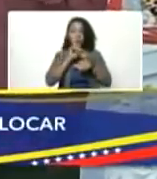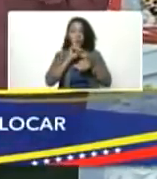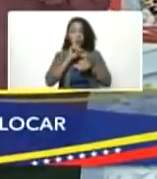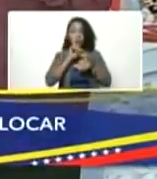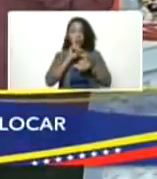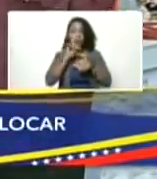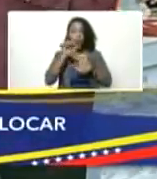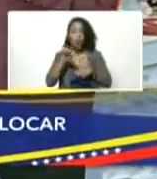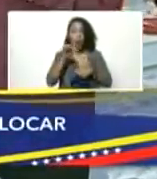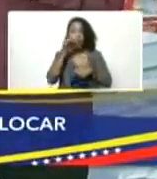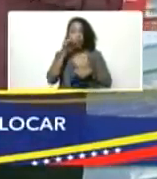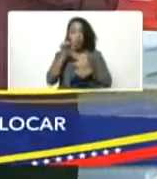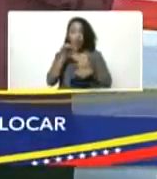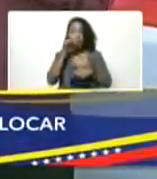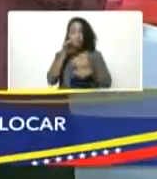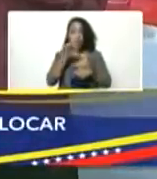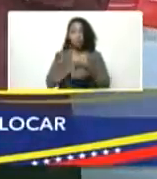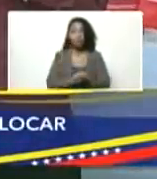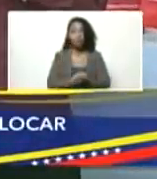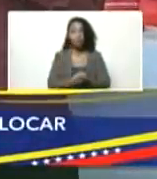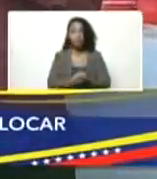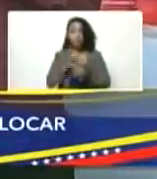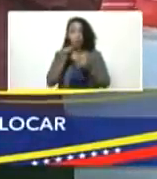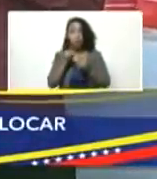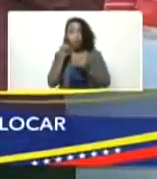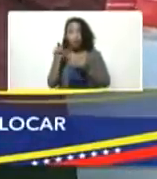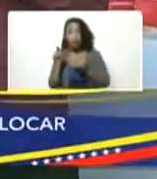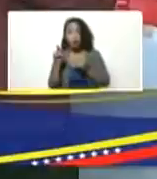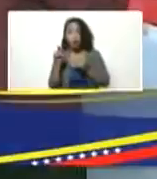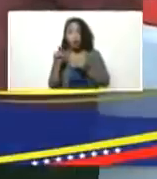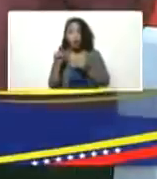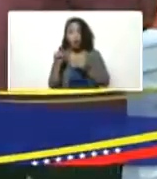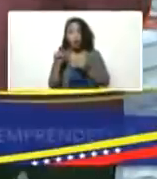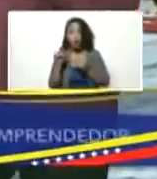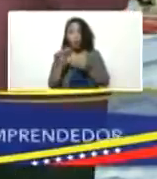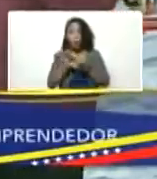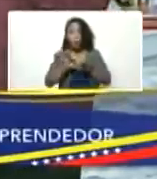pasapalo. Y por aquí tiene... el palo.